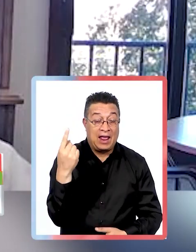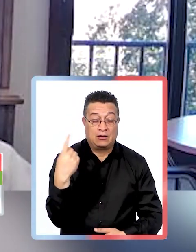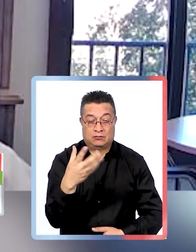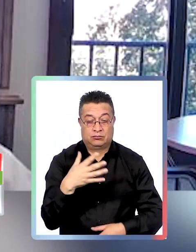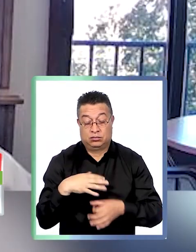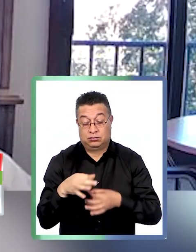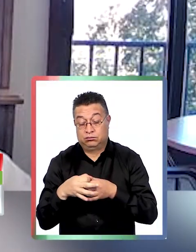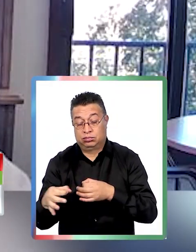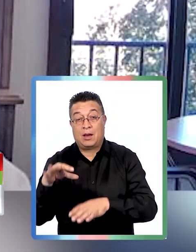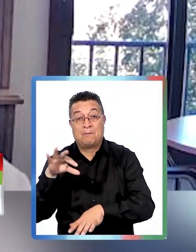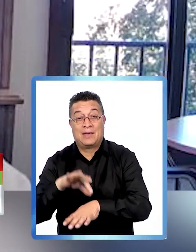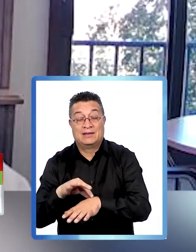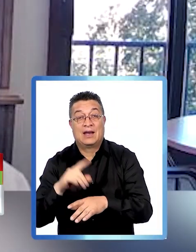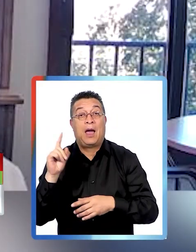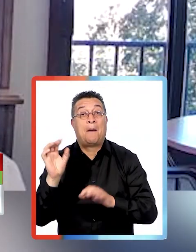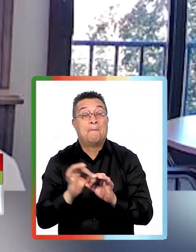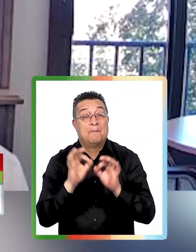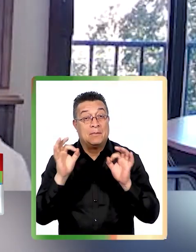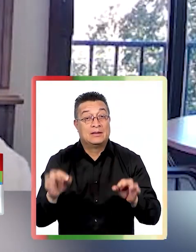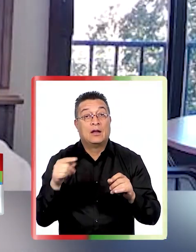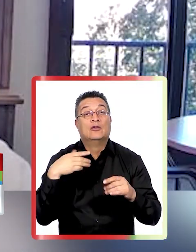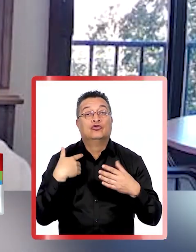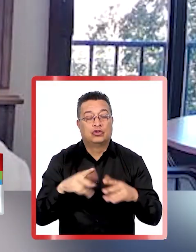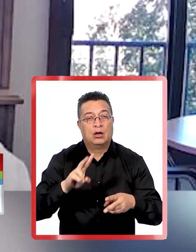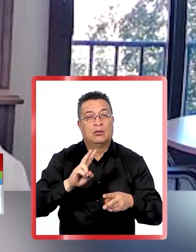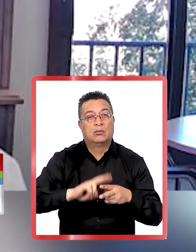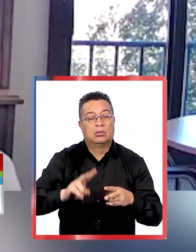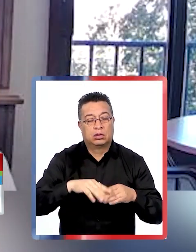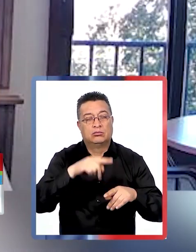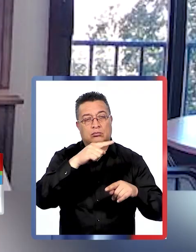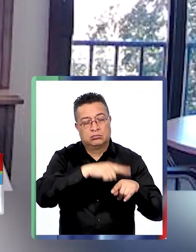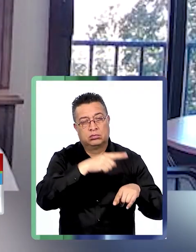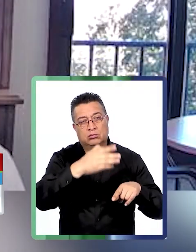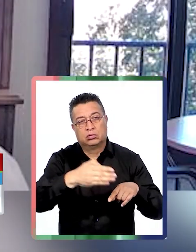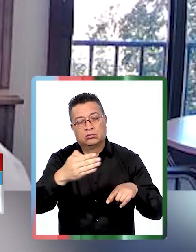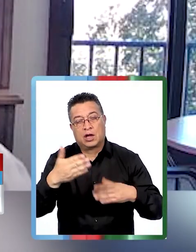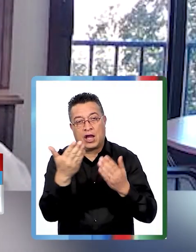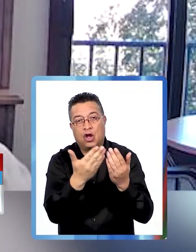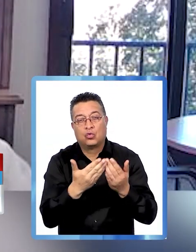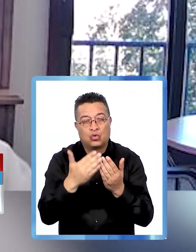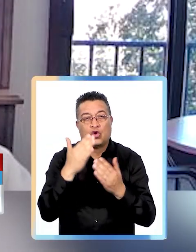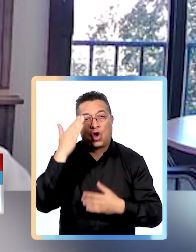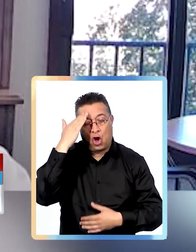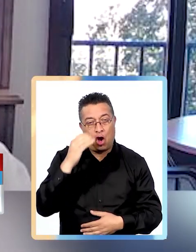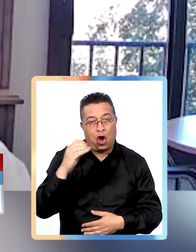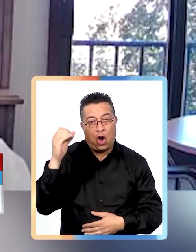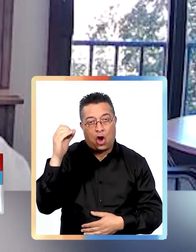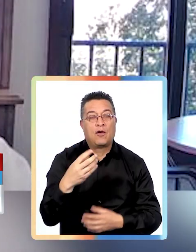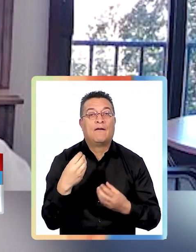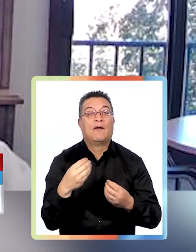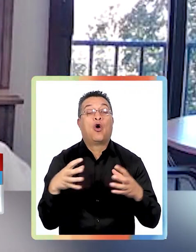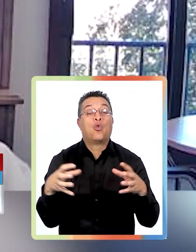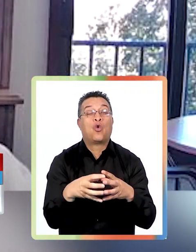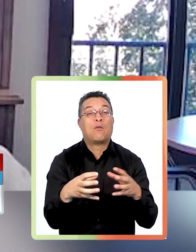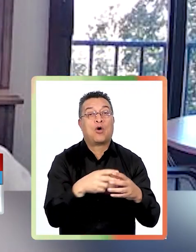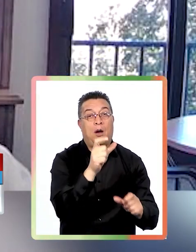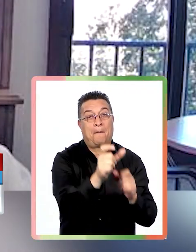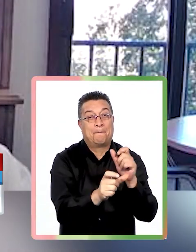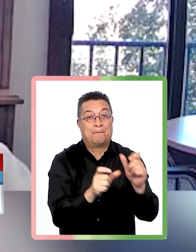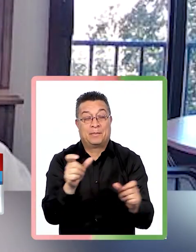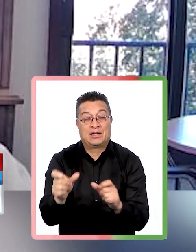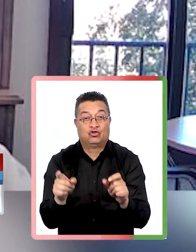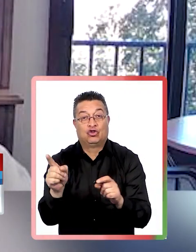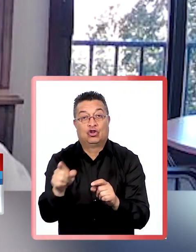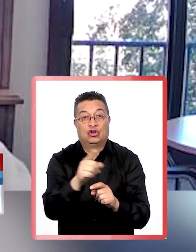y nuestra Facultad de Medicina en particular realizamos cada cierto tiempo estudios de opinión en un buen grupo de